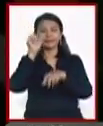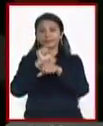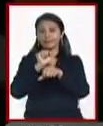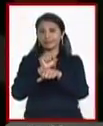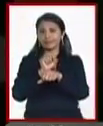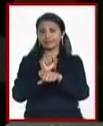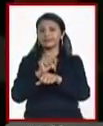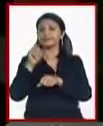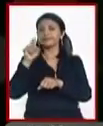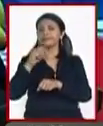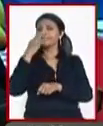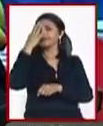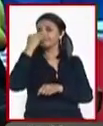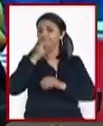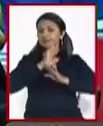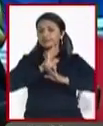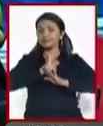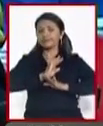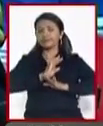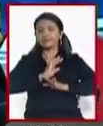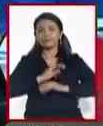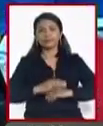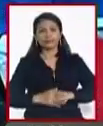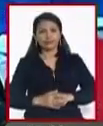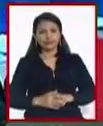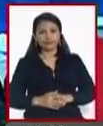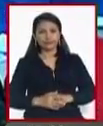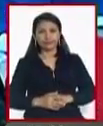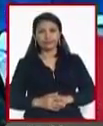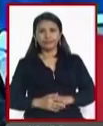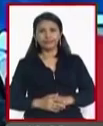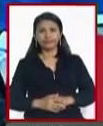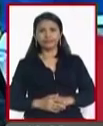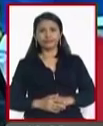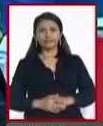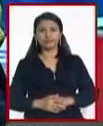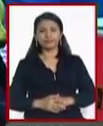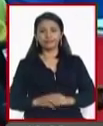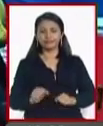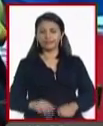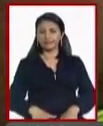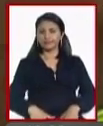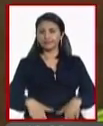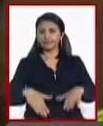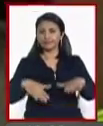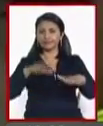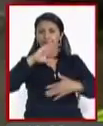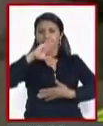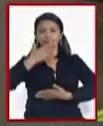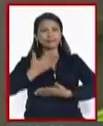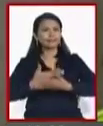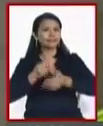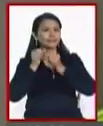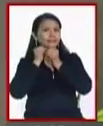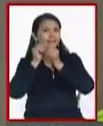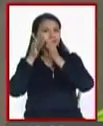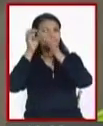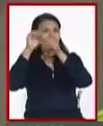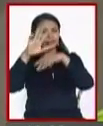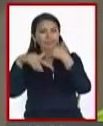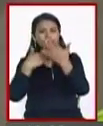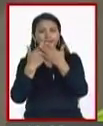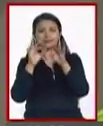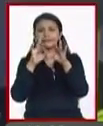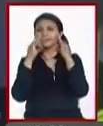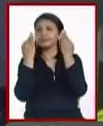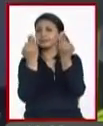trabaja, tienen que dormir tranquilos, estar tranquilos, porque la crianza, la responsabilidad de los hijos, del abuelito, todos los miembros